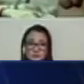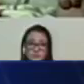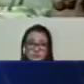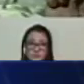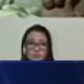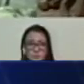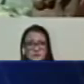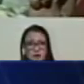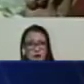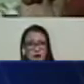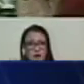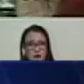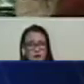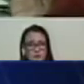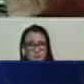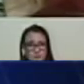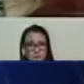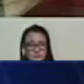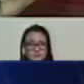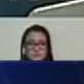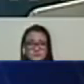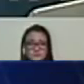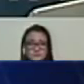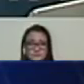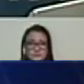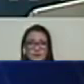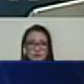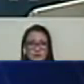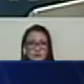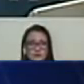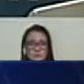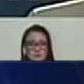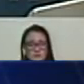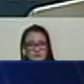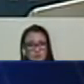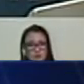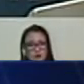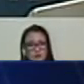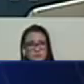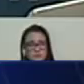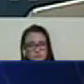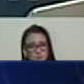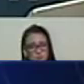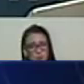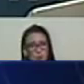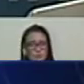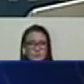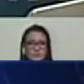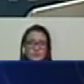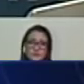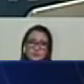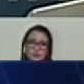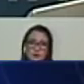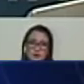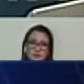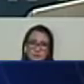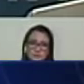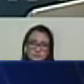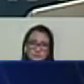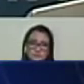candidato a las elecciones presidenciales, en qué país del mundo triplica a